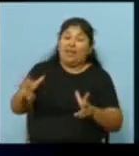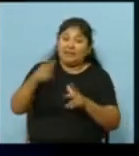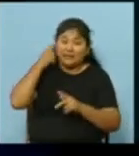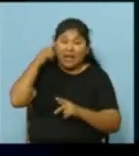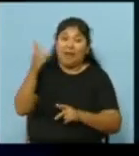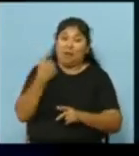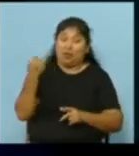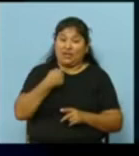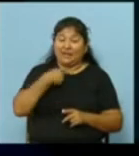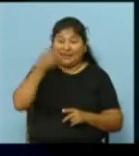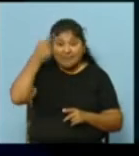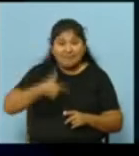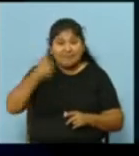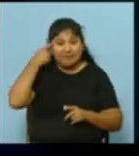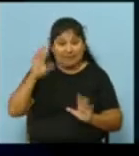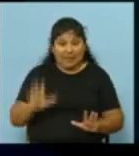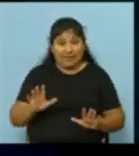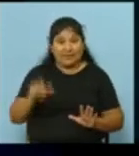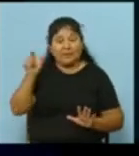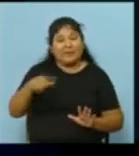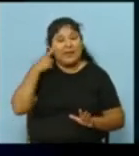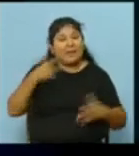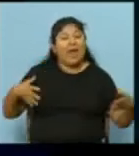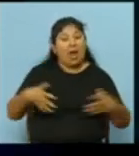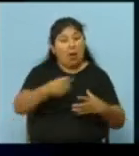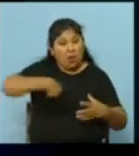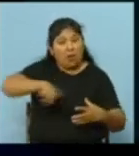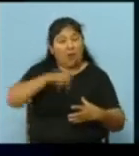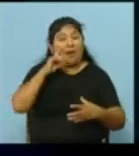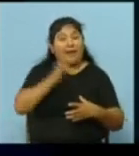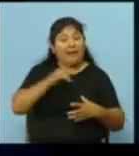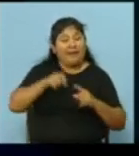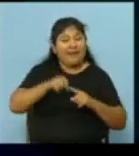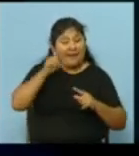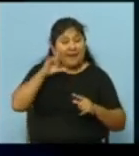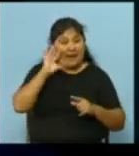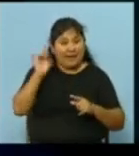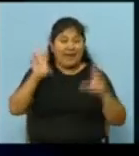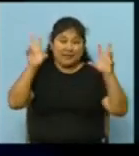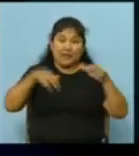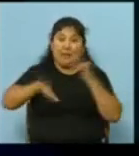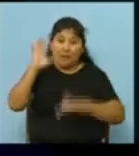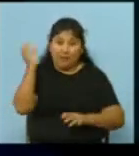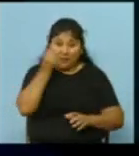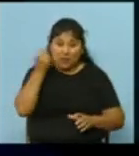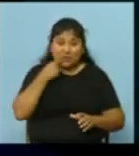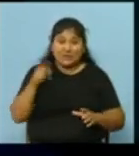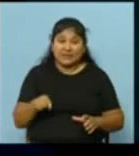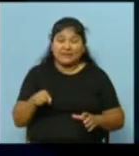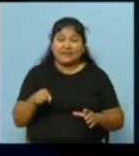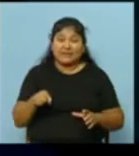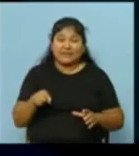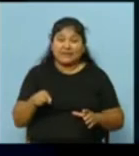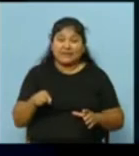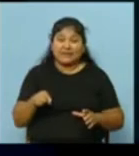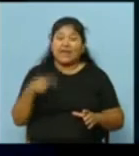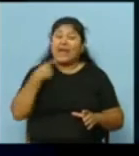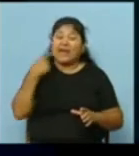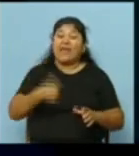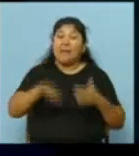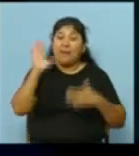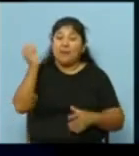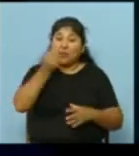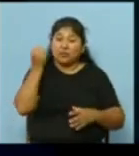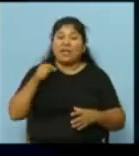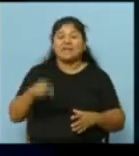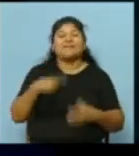o algo a tener en cuenta que desde el frente izquierda le damos una importancia este es realmente enorme es